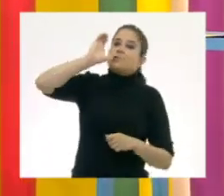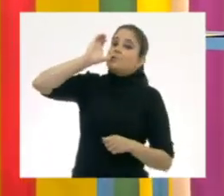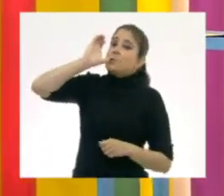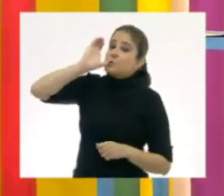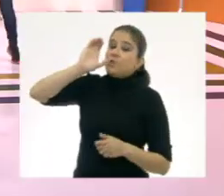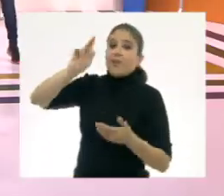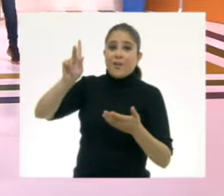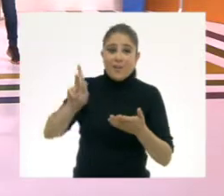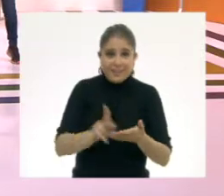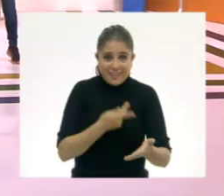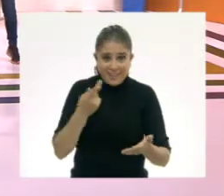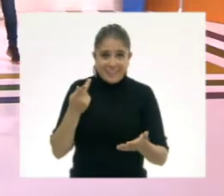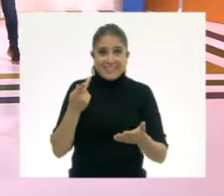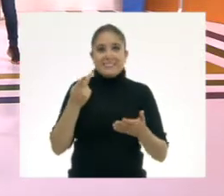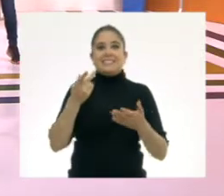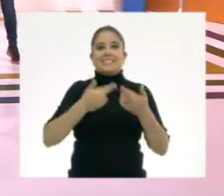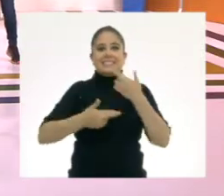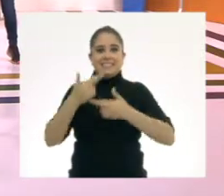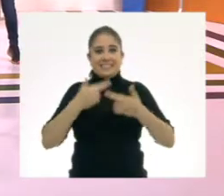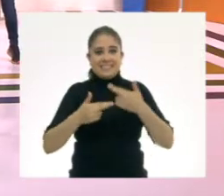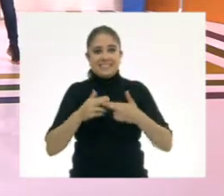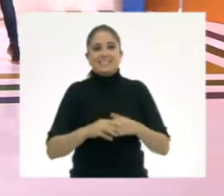lo repetimos.